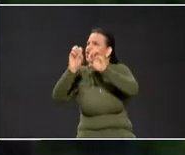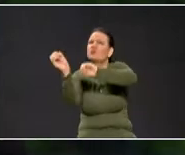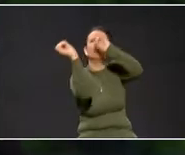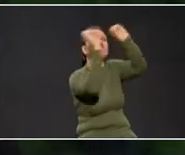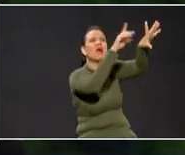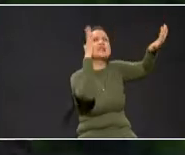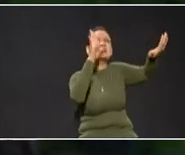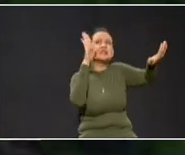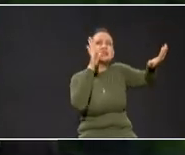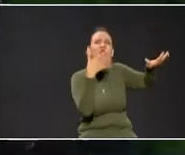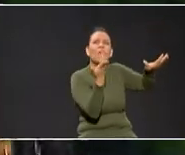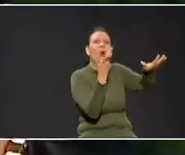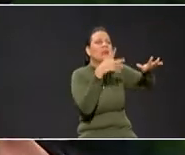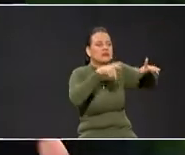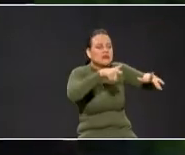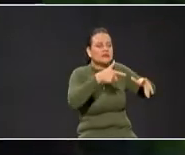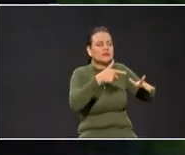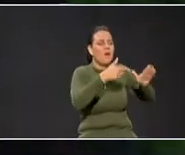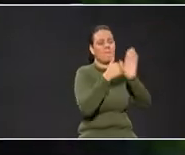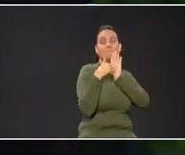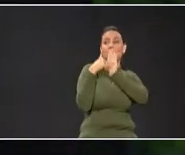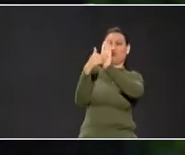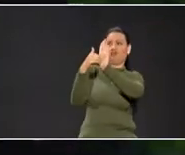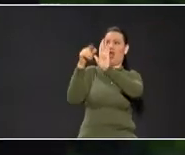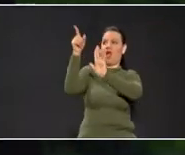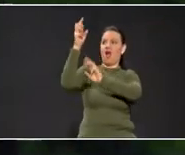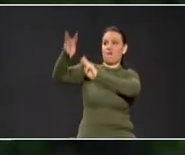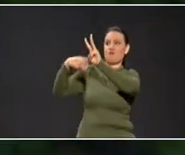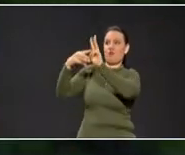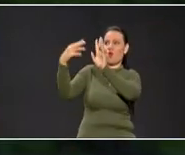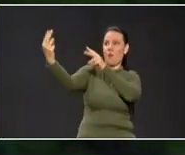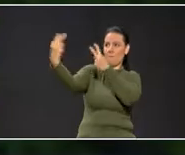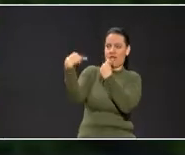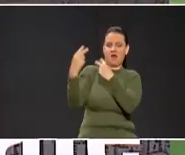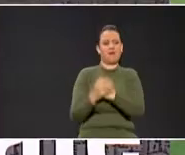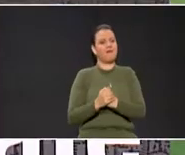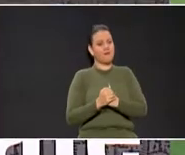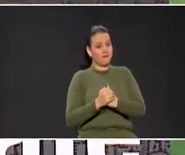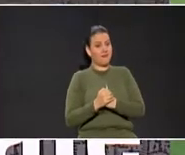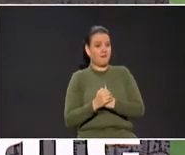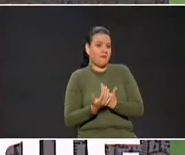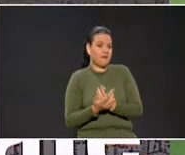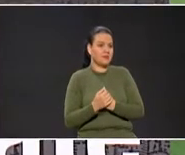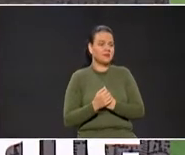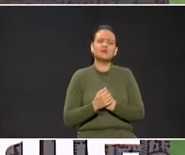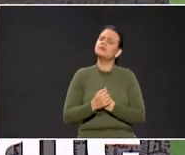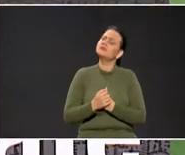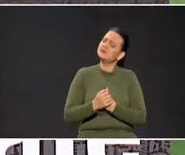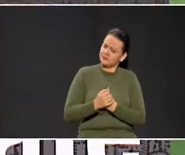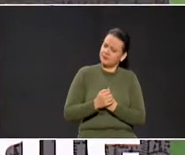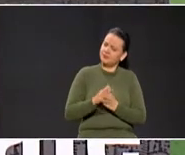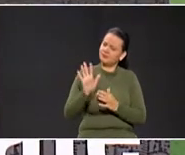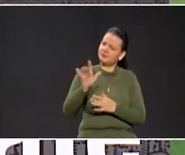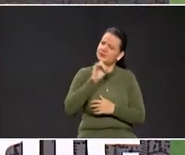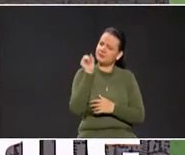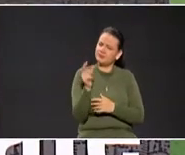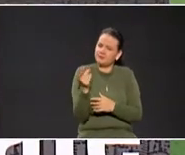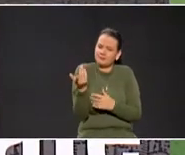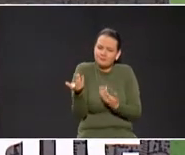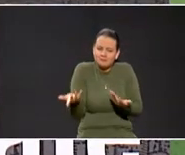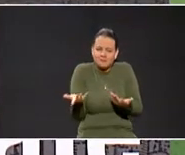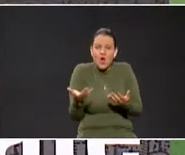temáticos en la ciudad que seamos ejemplo el turismo a nivel nacional en ese sentido hay que otorgar algún tipo de ventajas de